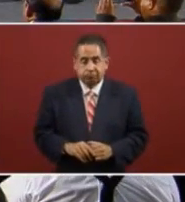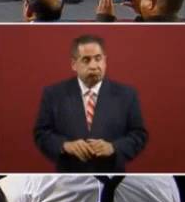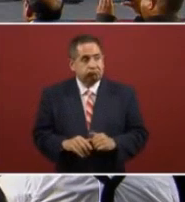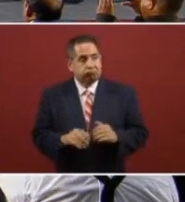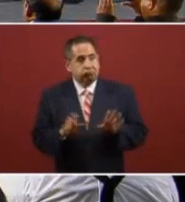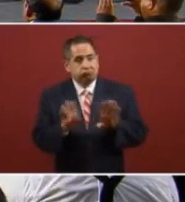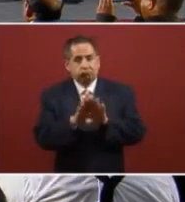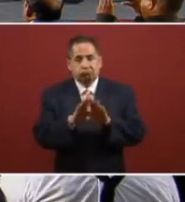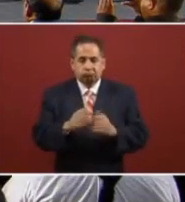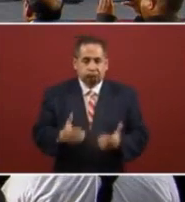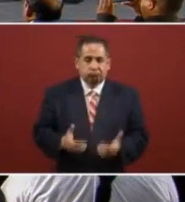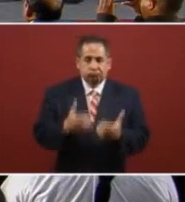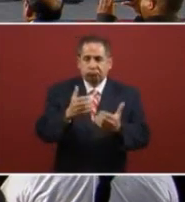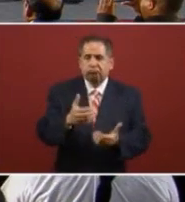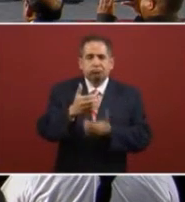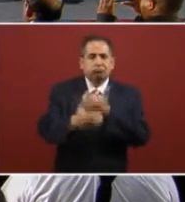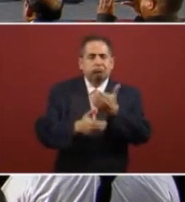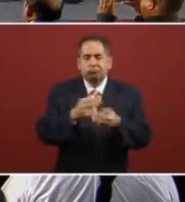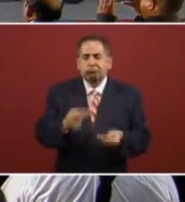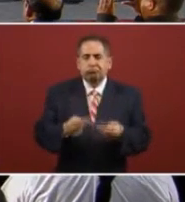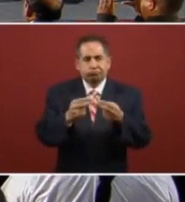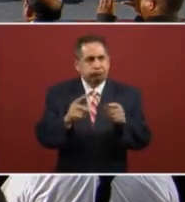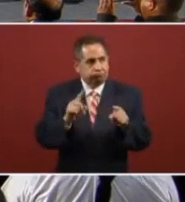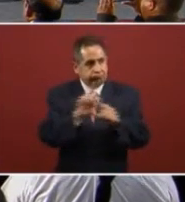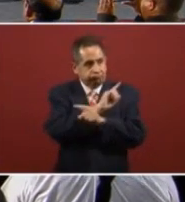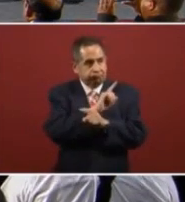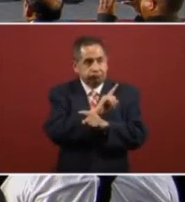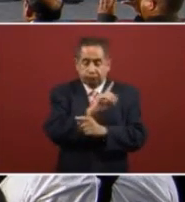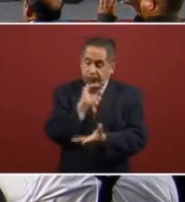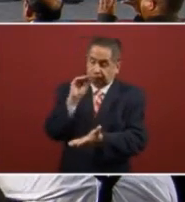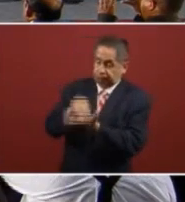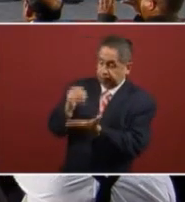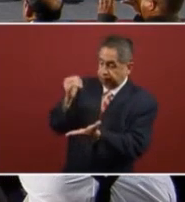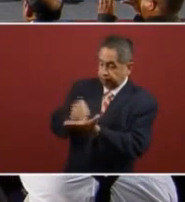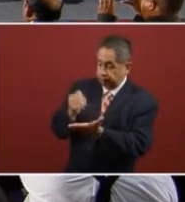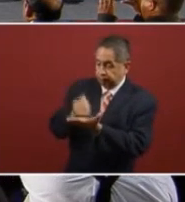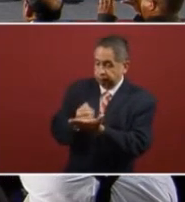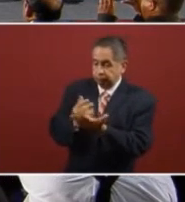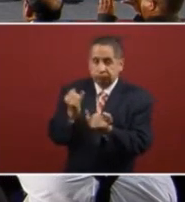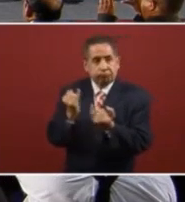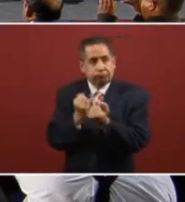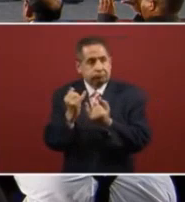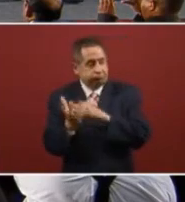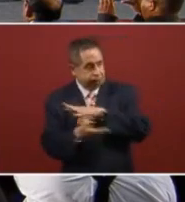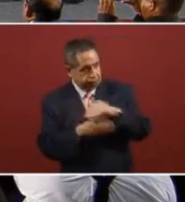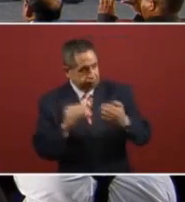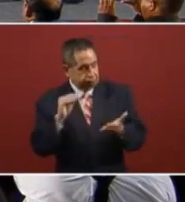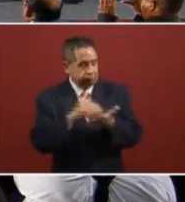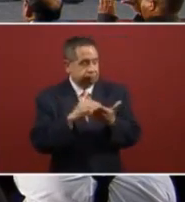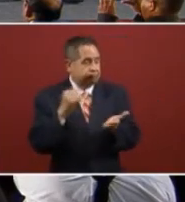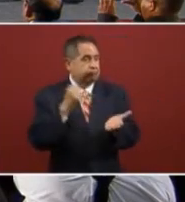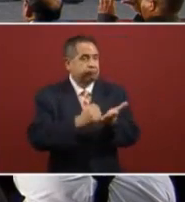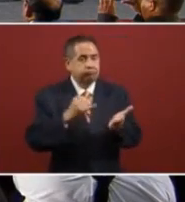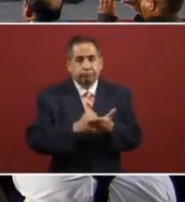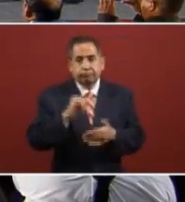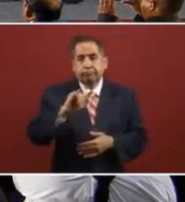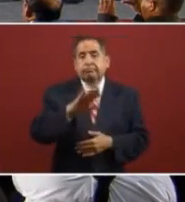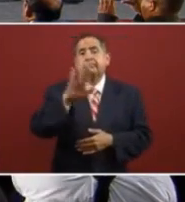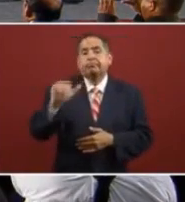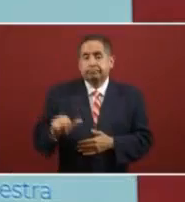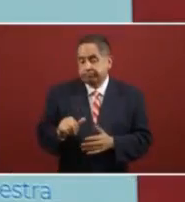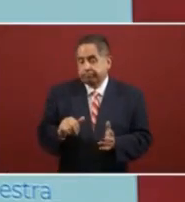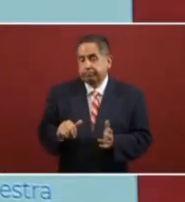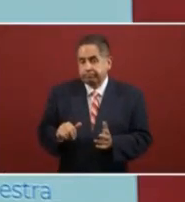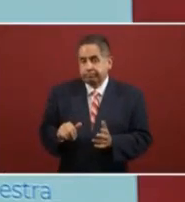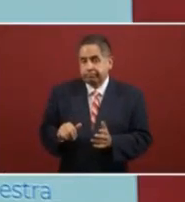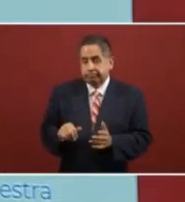restricciones comerciales similares a las que se iban a imponer a las